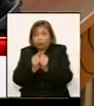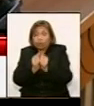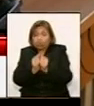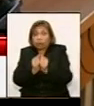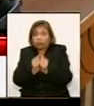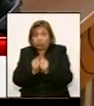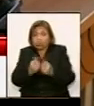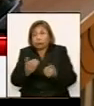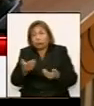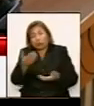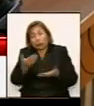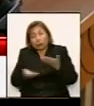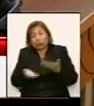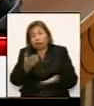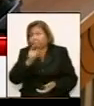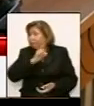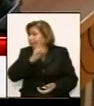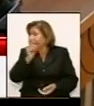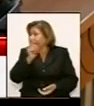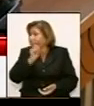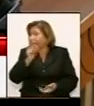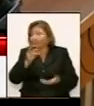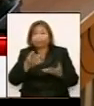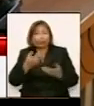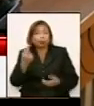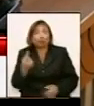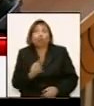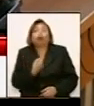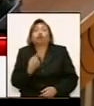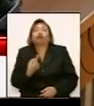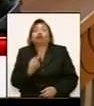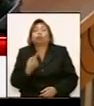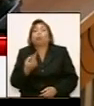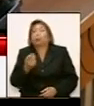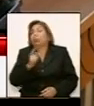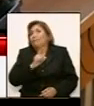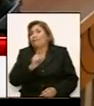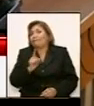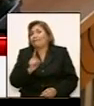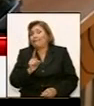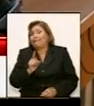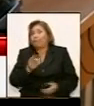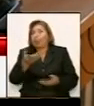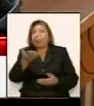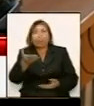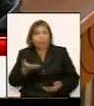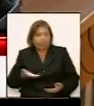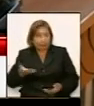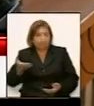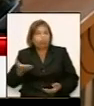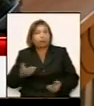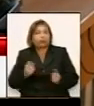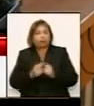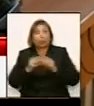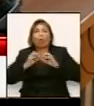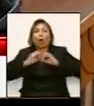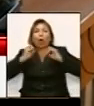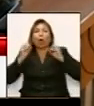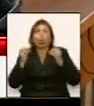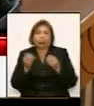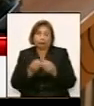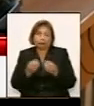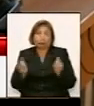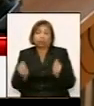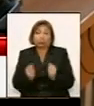pero por supuesto que no creemos que lo debemos hacer solos y lo ponemos en la presentación como una invitación a que más organizaciones se sumen